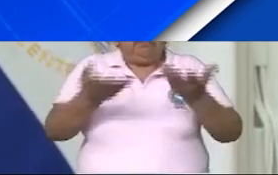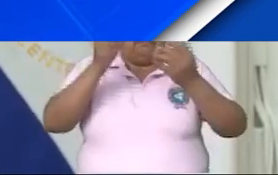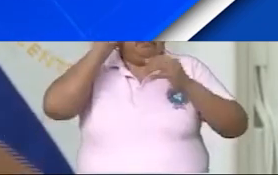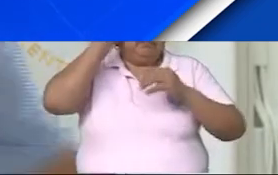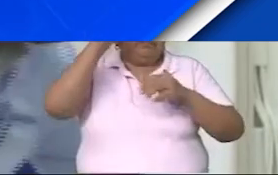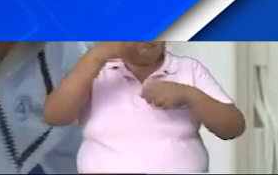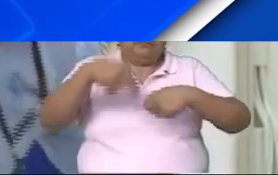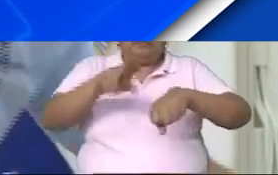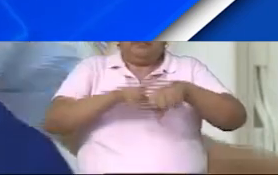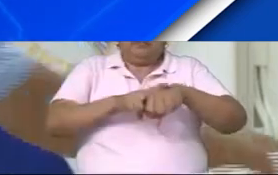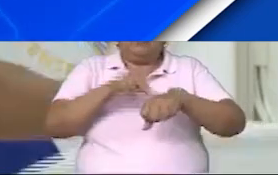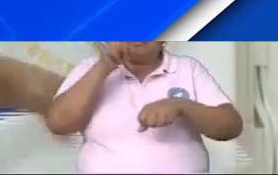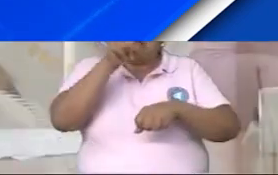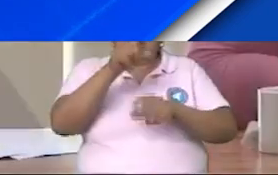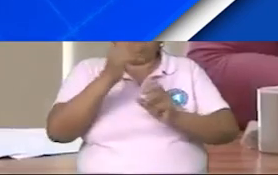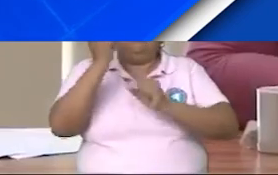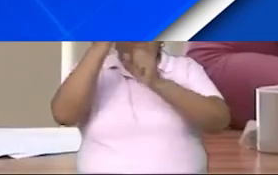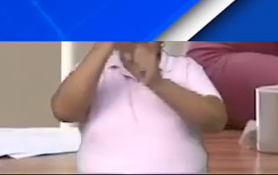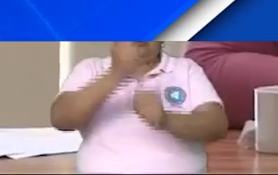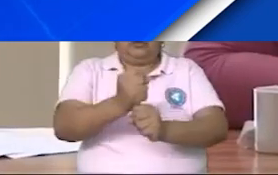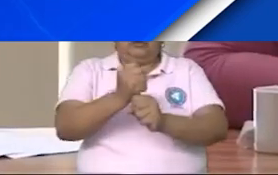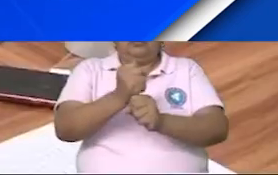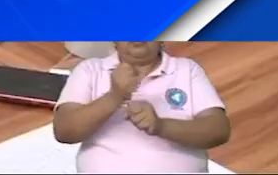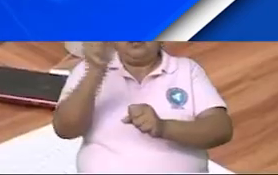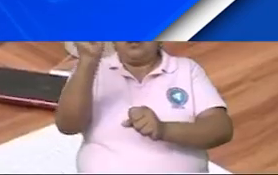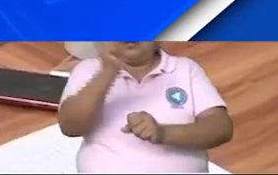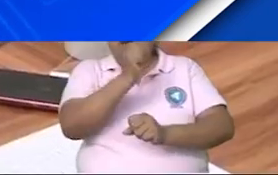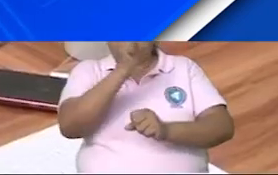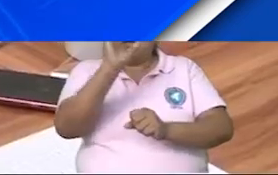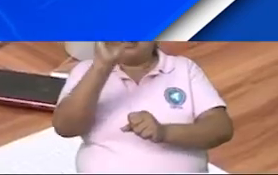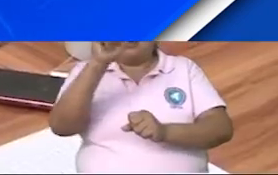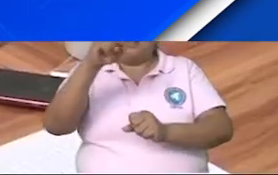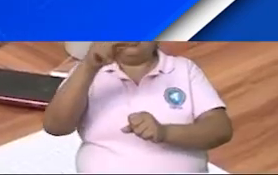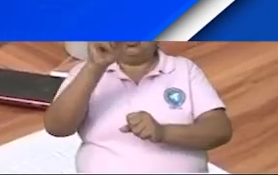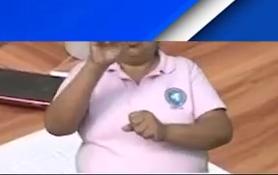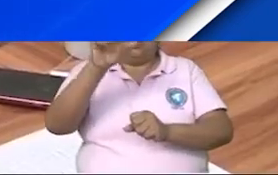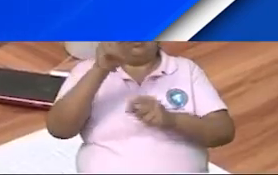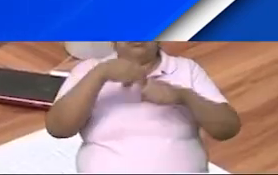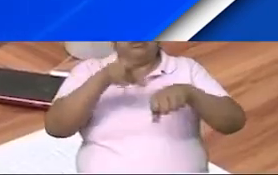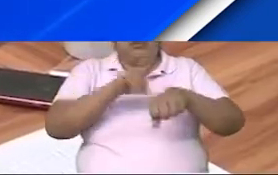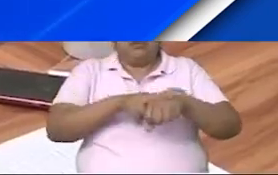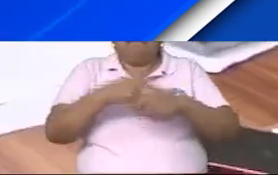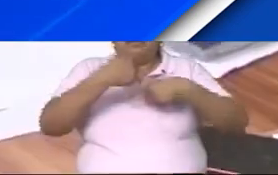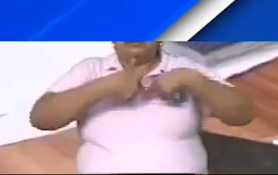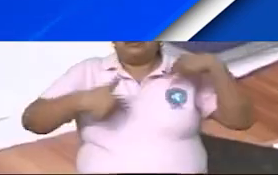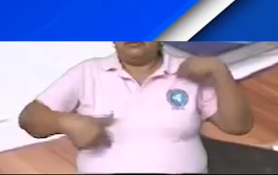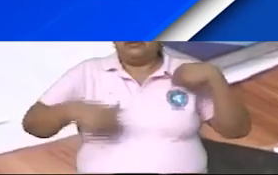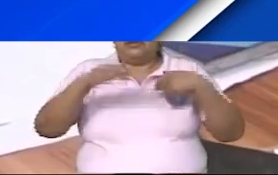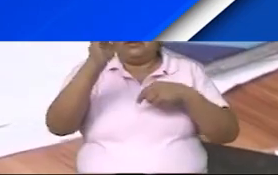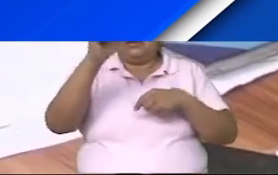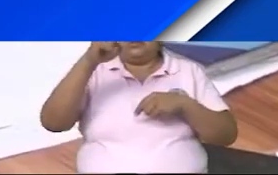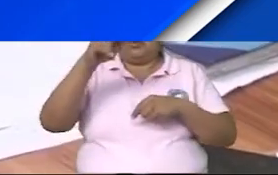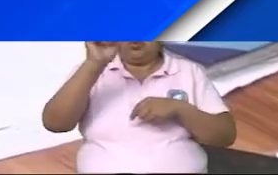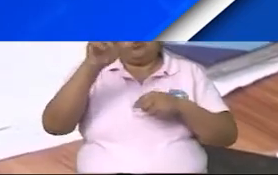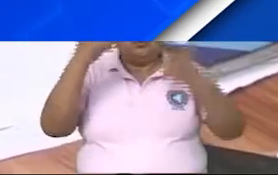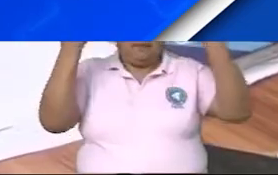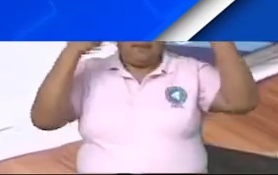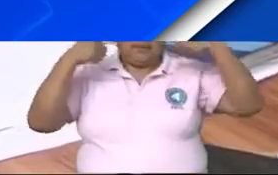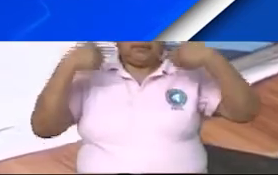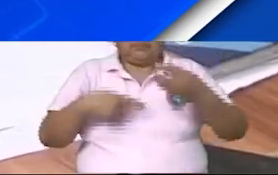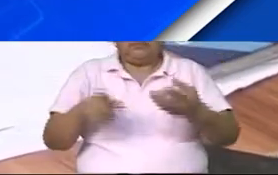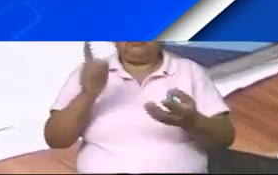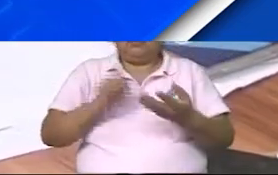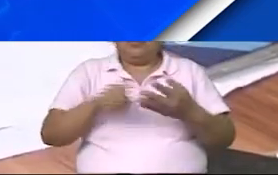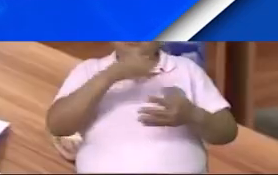nacional, fundador del Cantur Nacional, presidente del Cantur del departamento de Masaya,